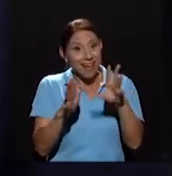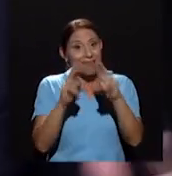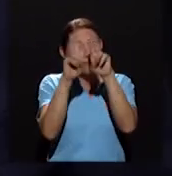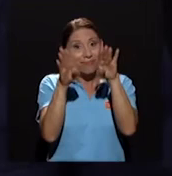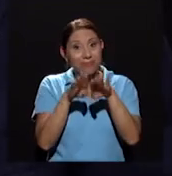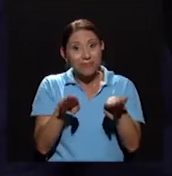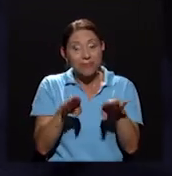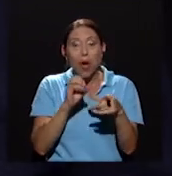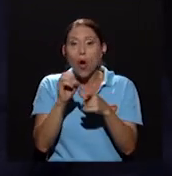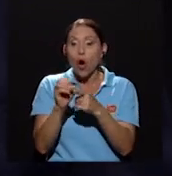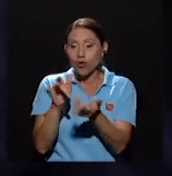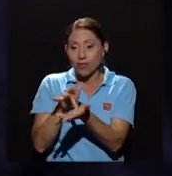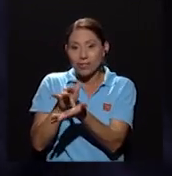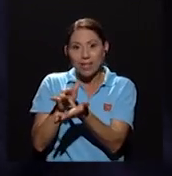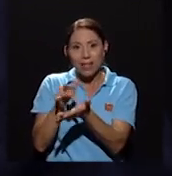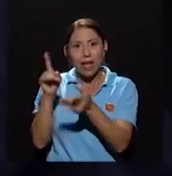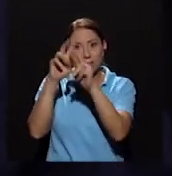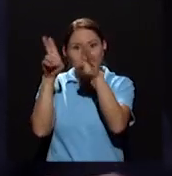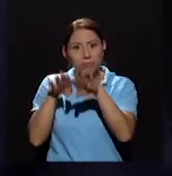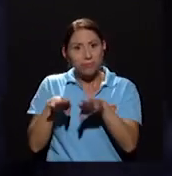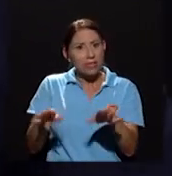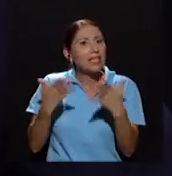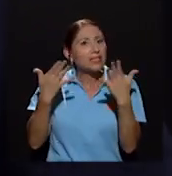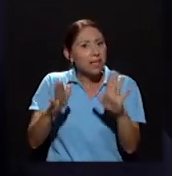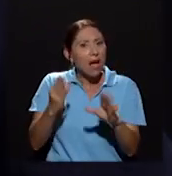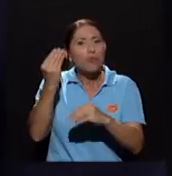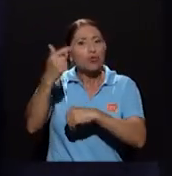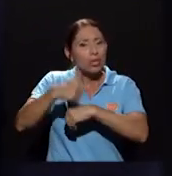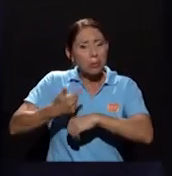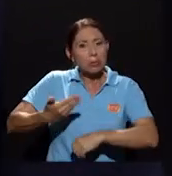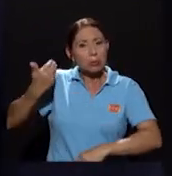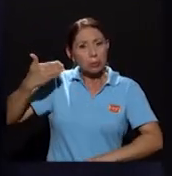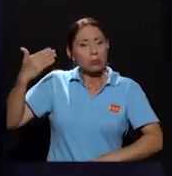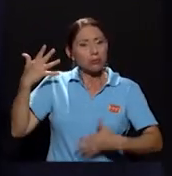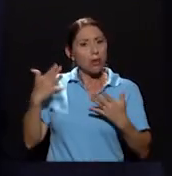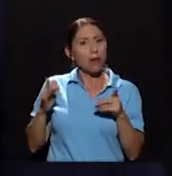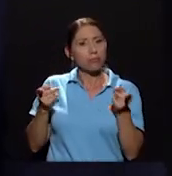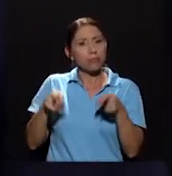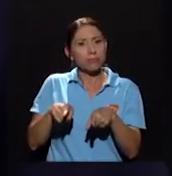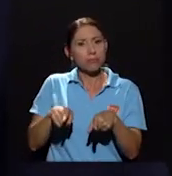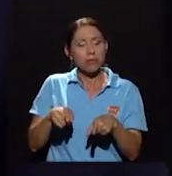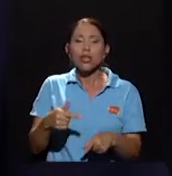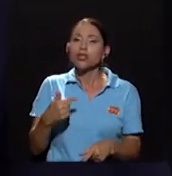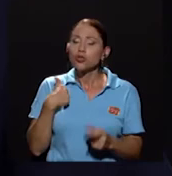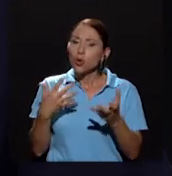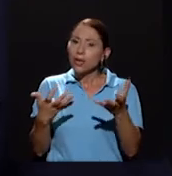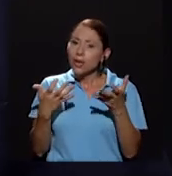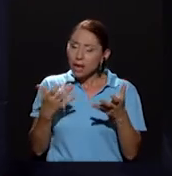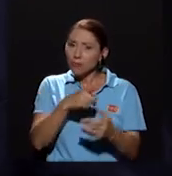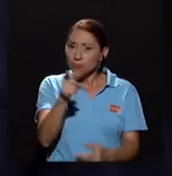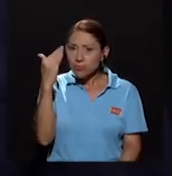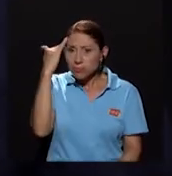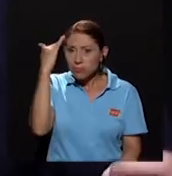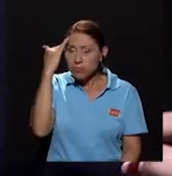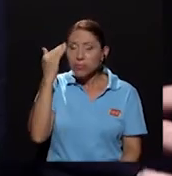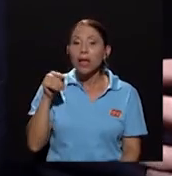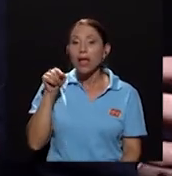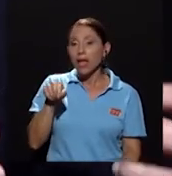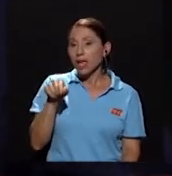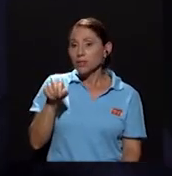ya desde hace mucho tiempo yo quiero recalcar mucho eso es un logro